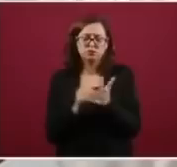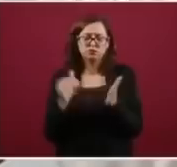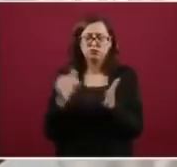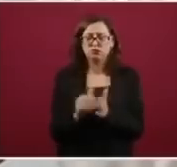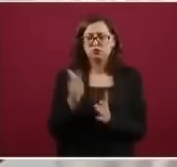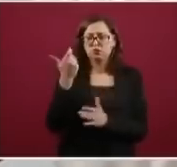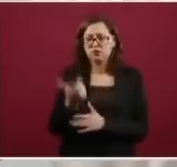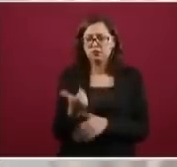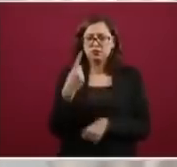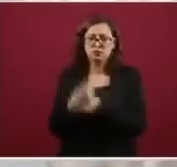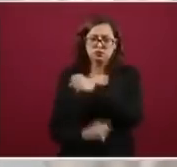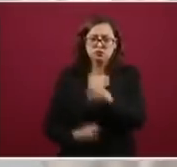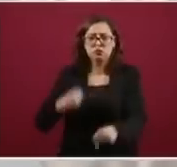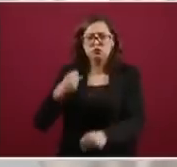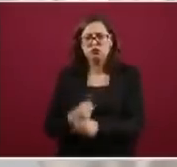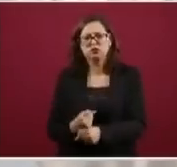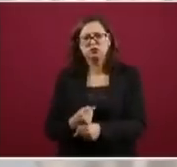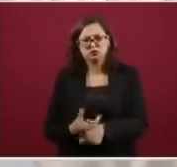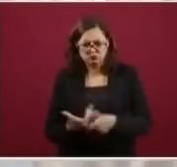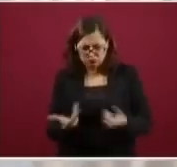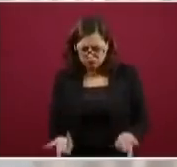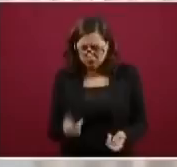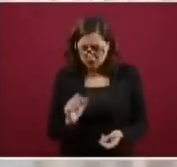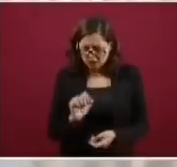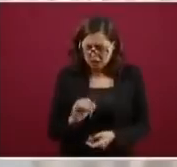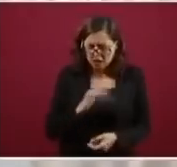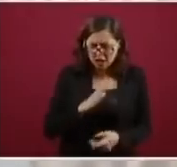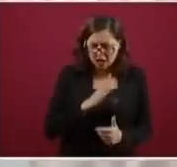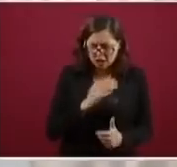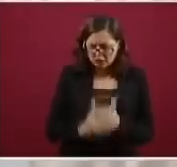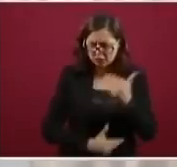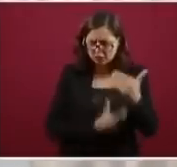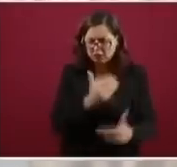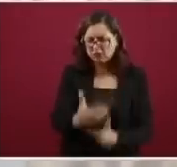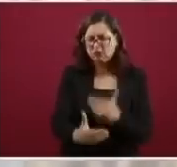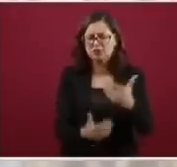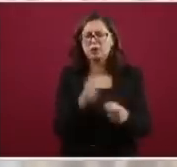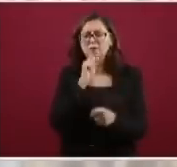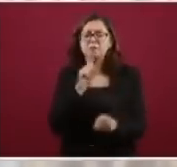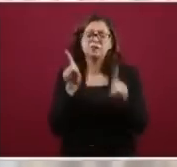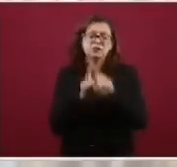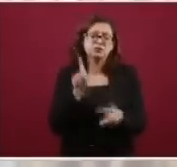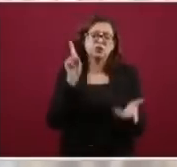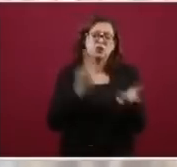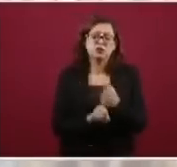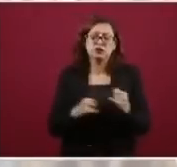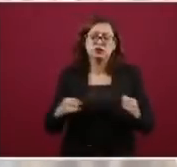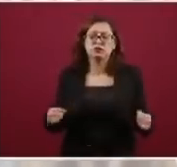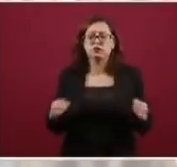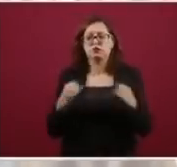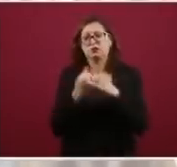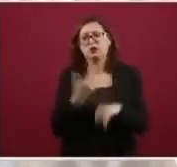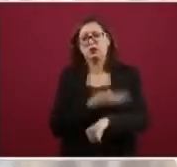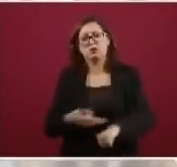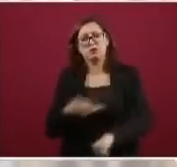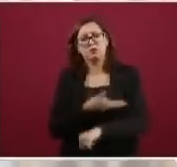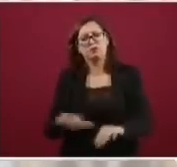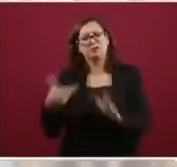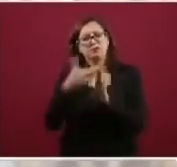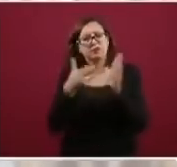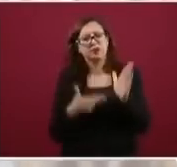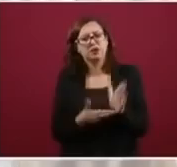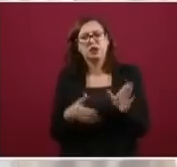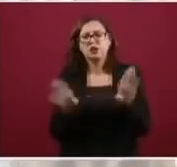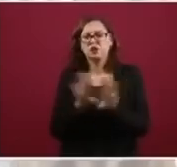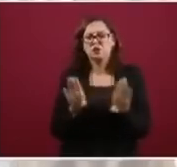como se ha avanzado en ese sentido que hay respecto a las reglas de operación que también causan parálisis y subejercicio en la administración pública